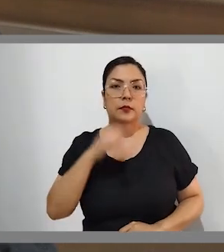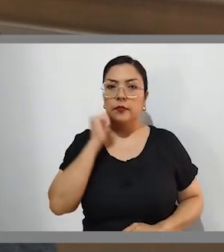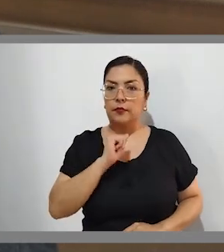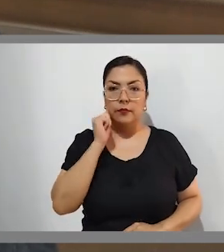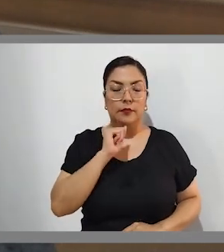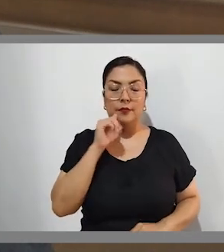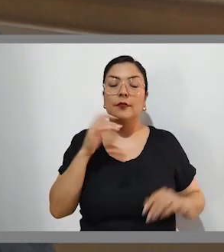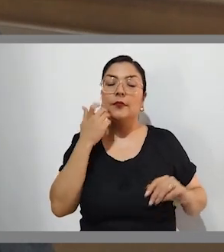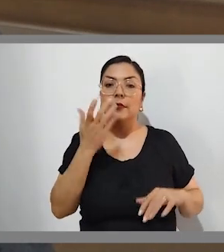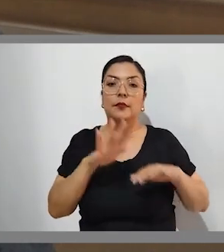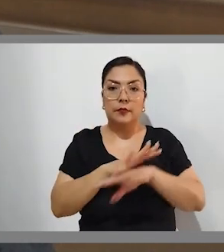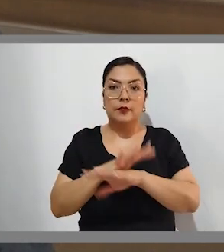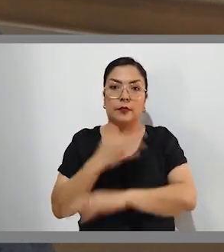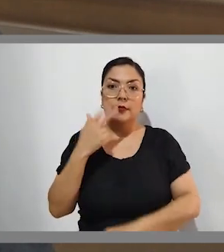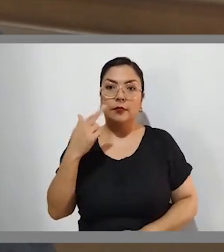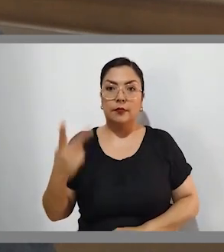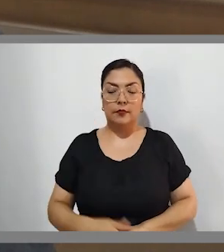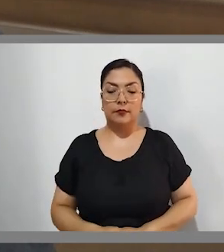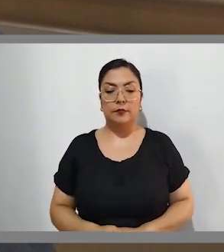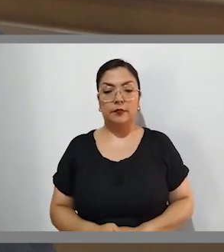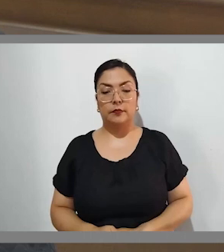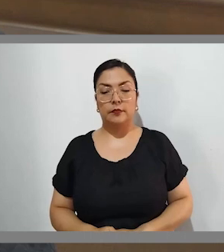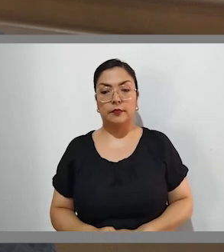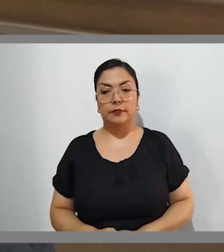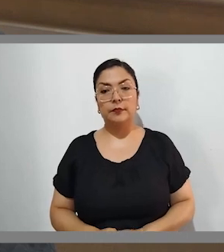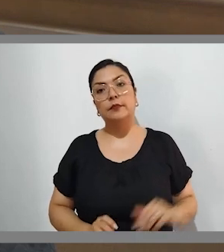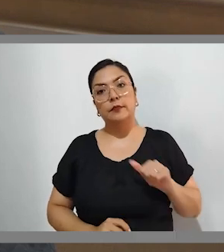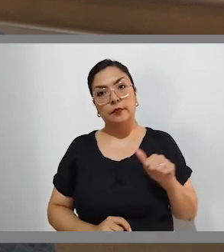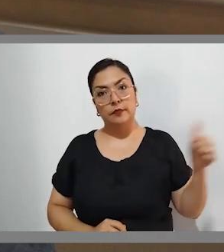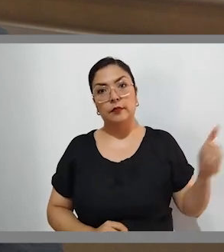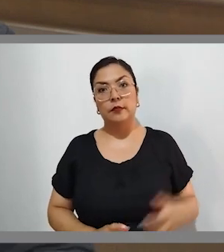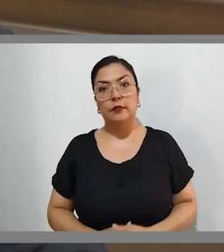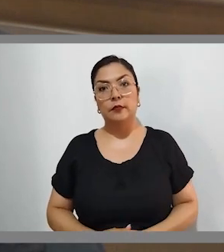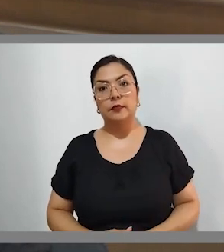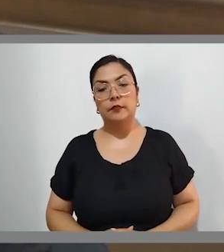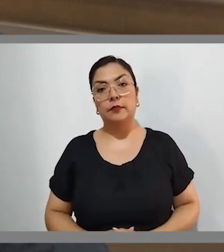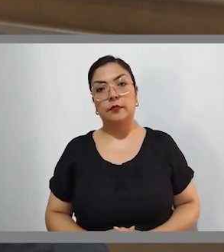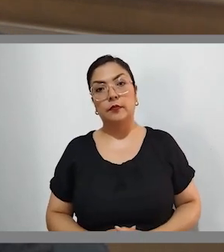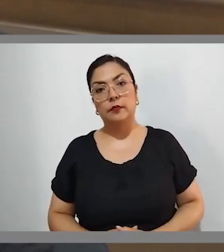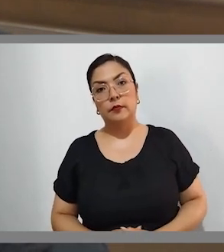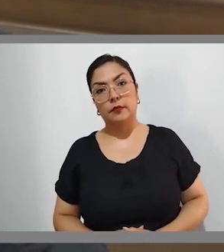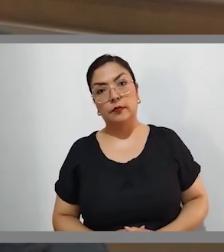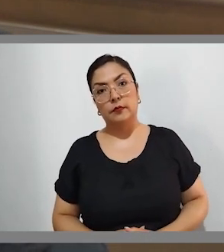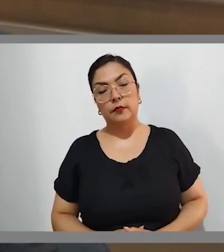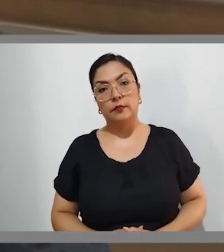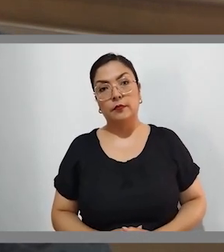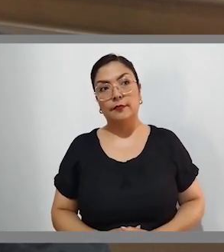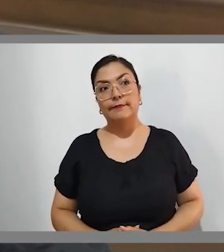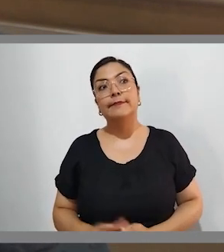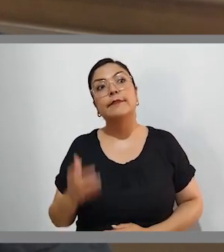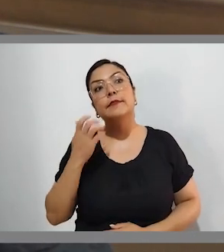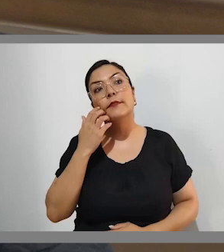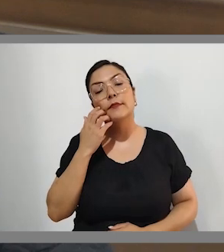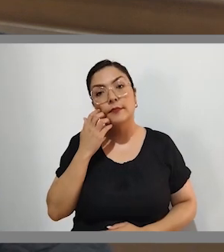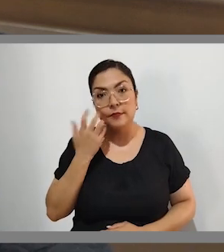proceso, ir mejorando. Otro de los puntos críticos que también hemos identificado es la oferta